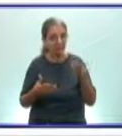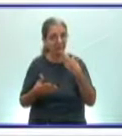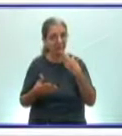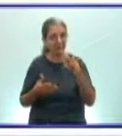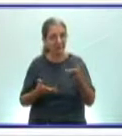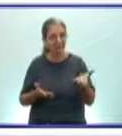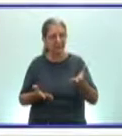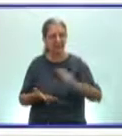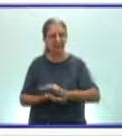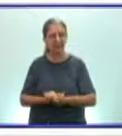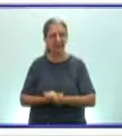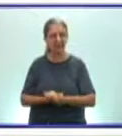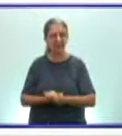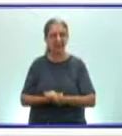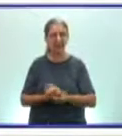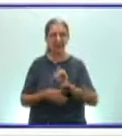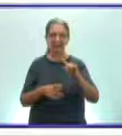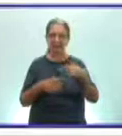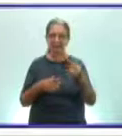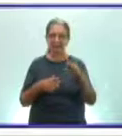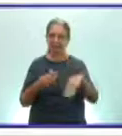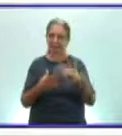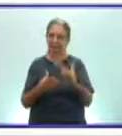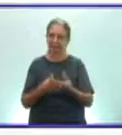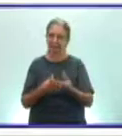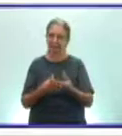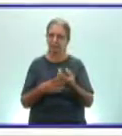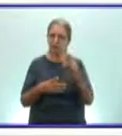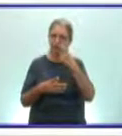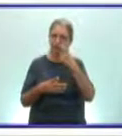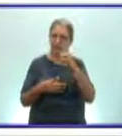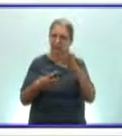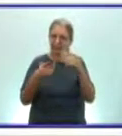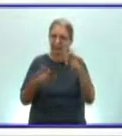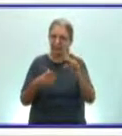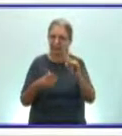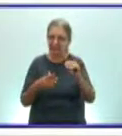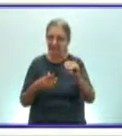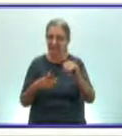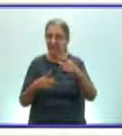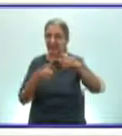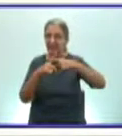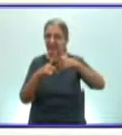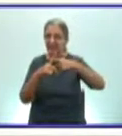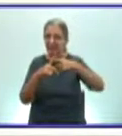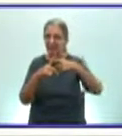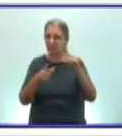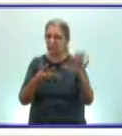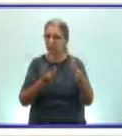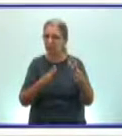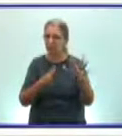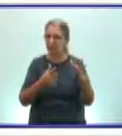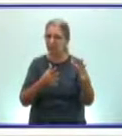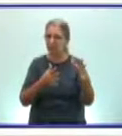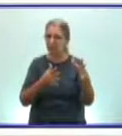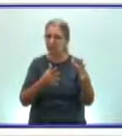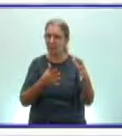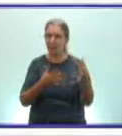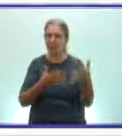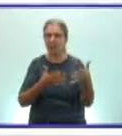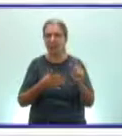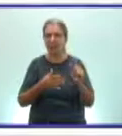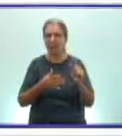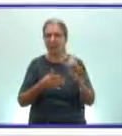Y entonces las dos últimas proposiciones que plantean. La temperatura promedio aproximadamente es de 31